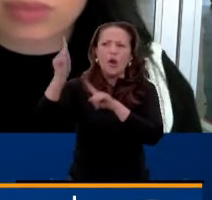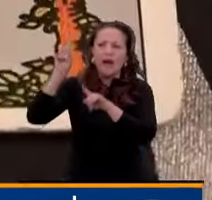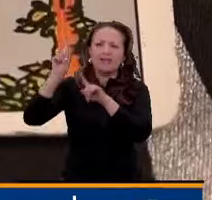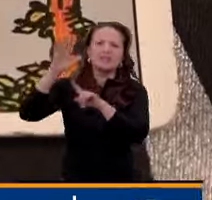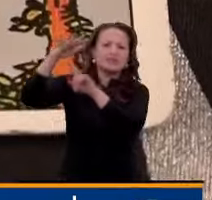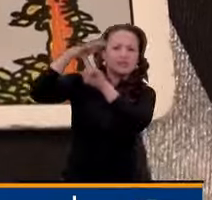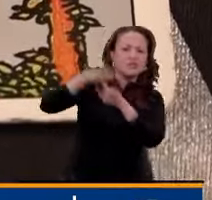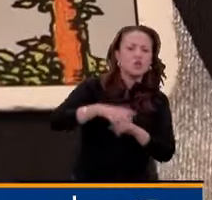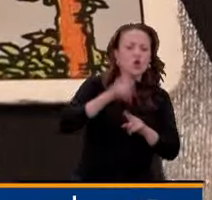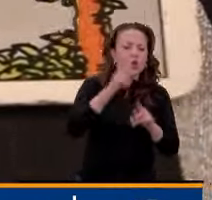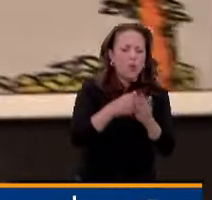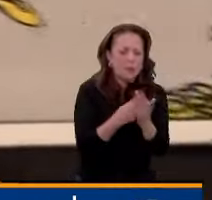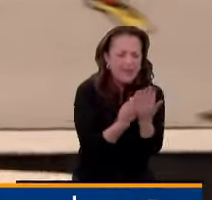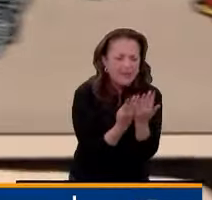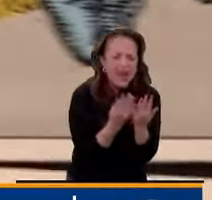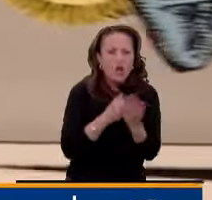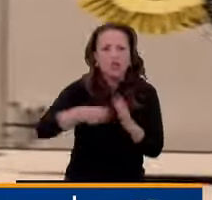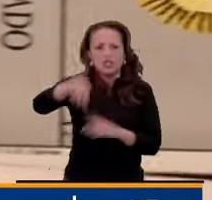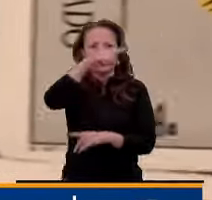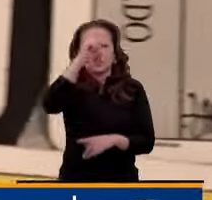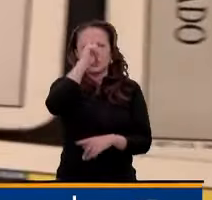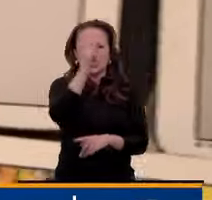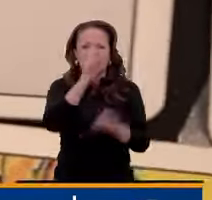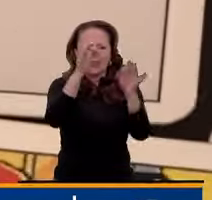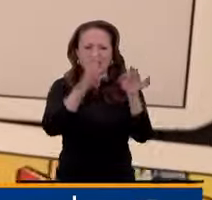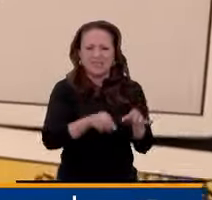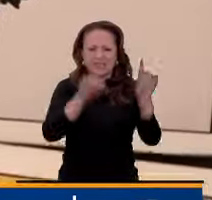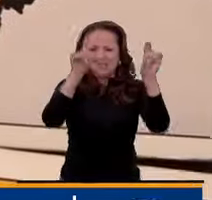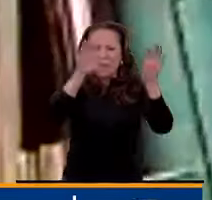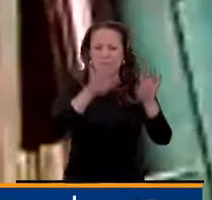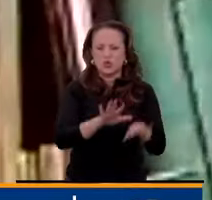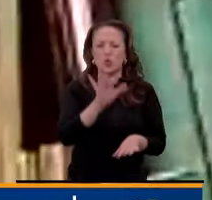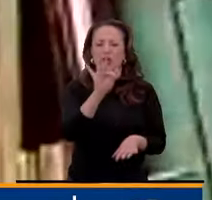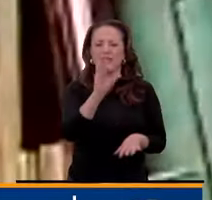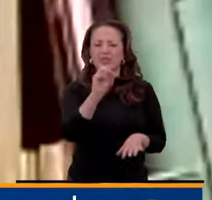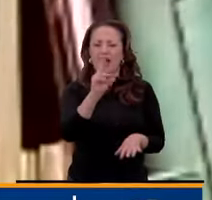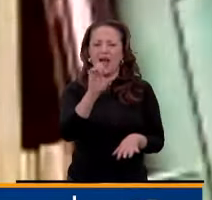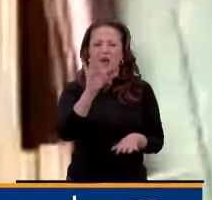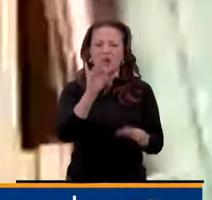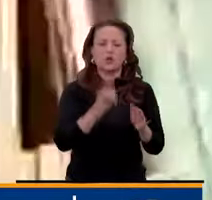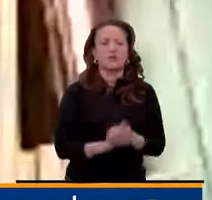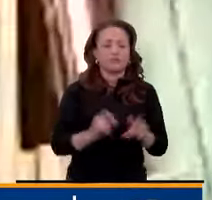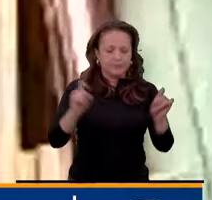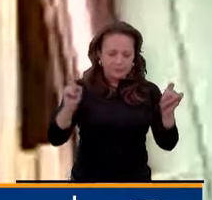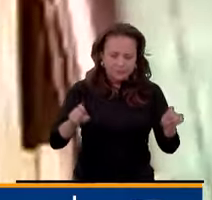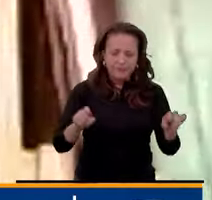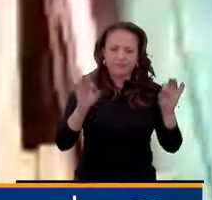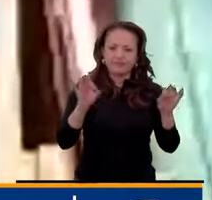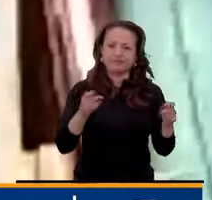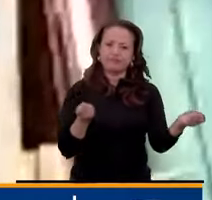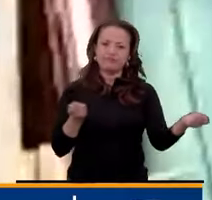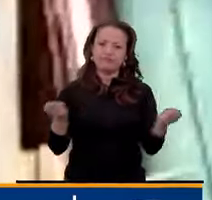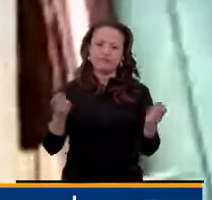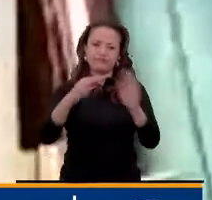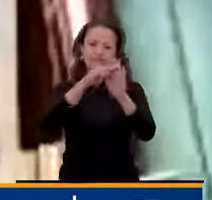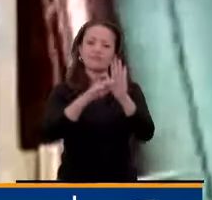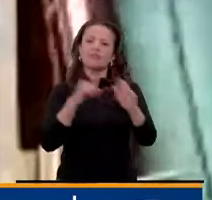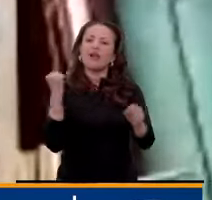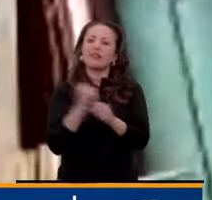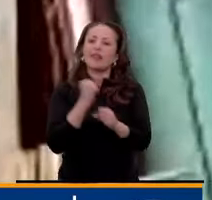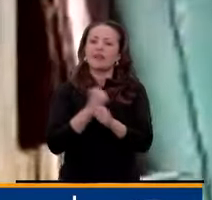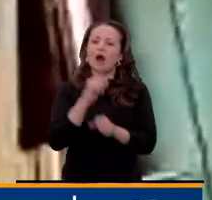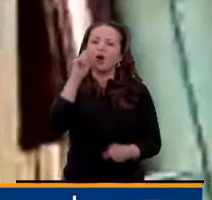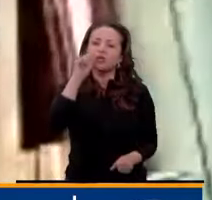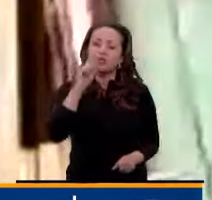del tarot con las personas que no saben realmente qué es el tarot. Necesitamos una regulación del trabajo sexual. Necesitamos un decreto